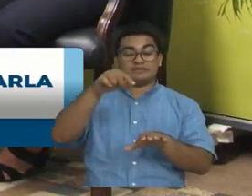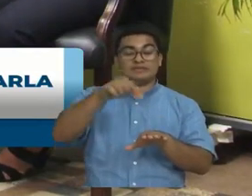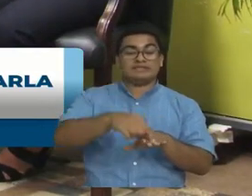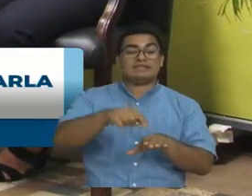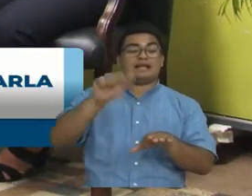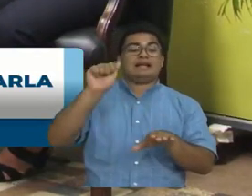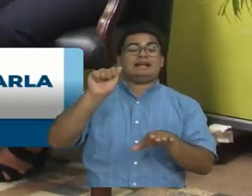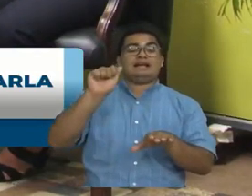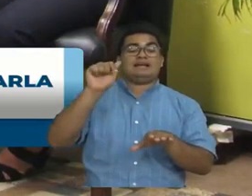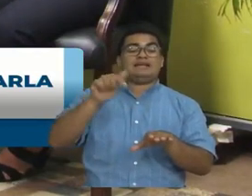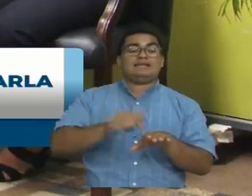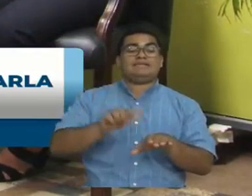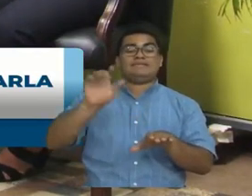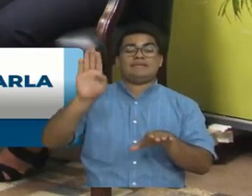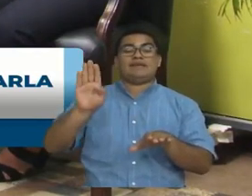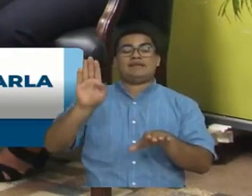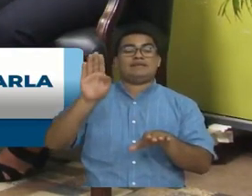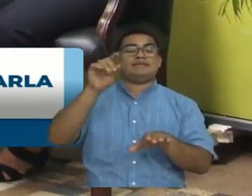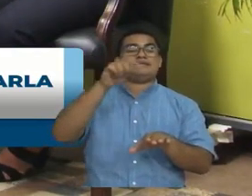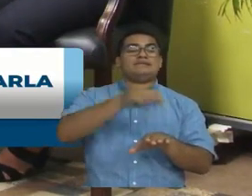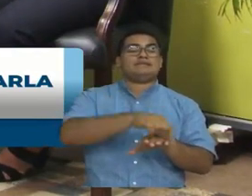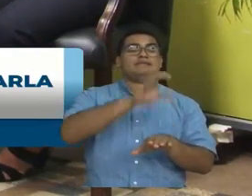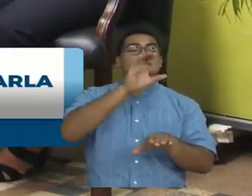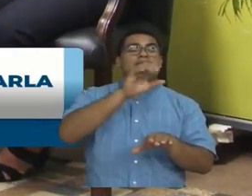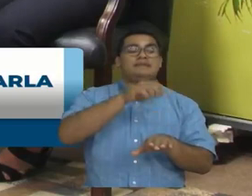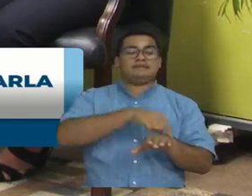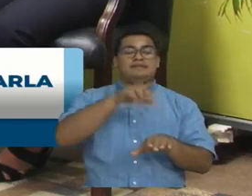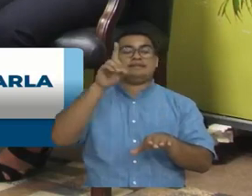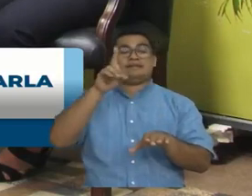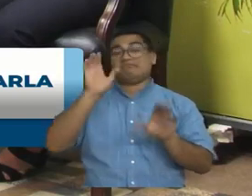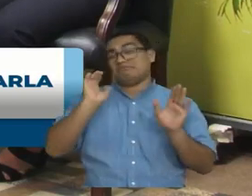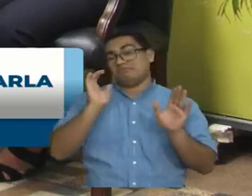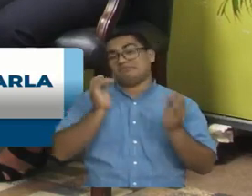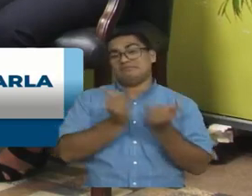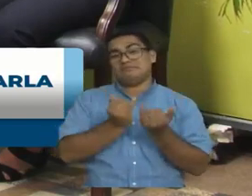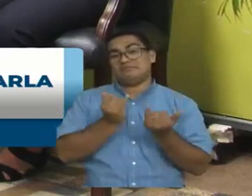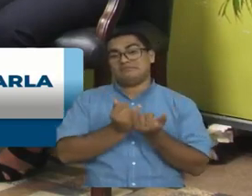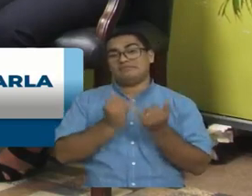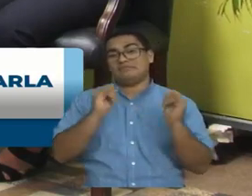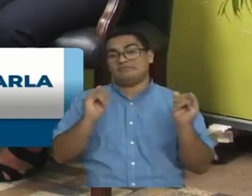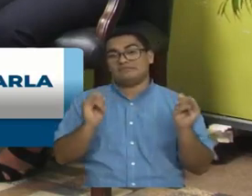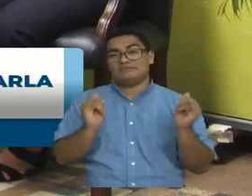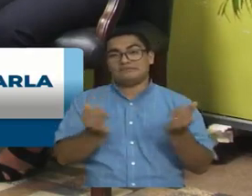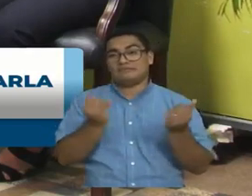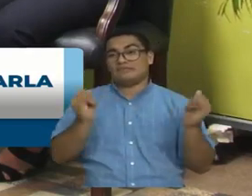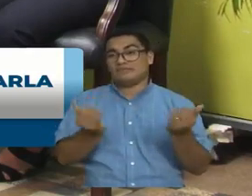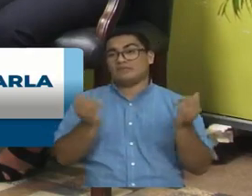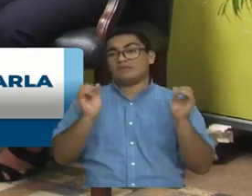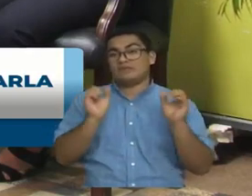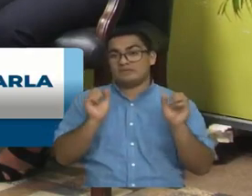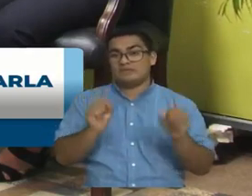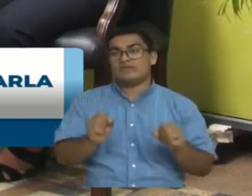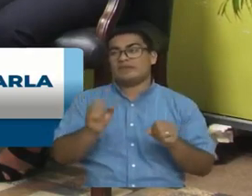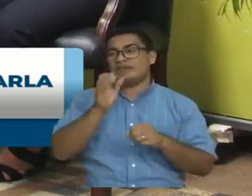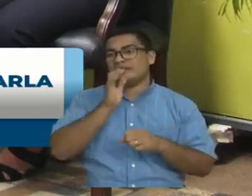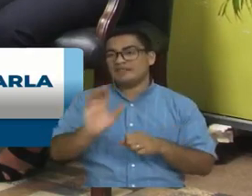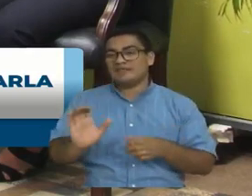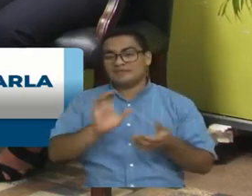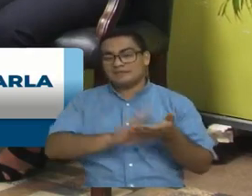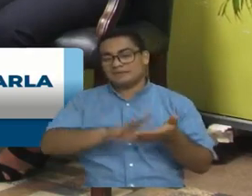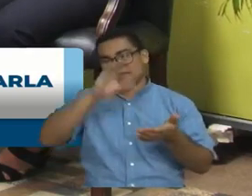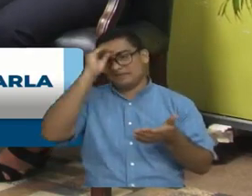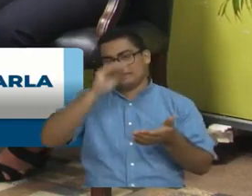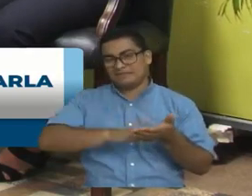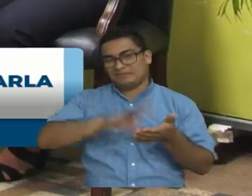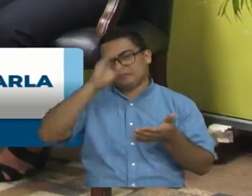dibujadas, y cuando usted la toca dice A, dice B, C. Sí. Incluso está en inglés. Sí. Esos son juegos en realidad